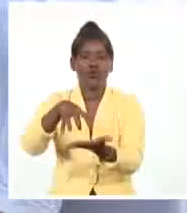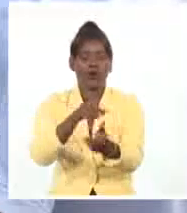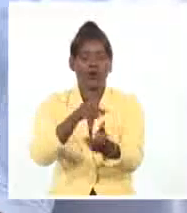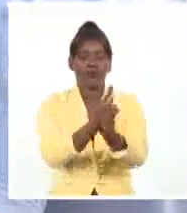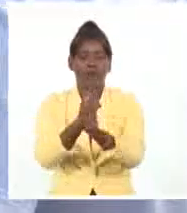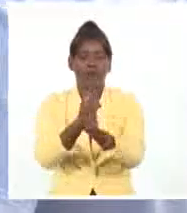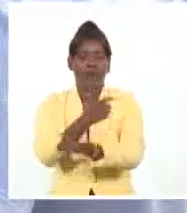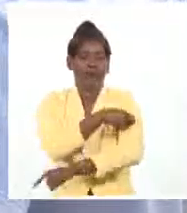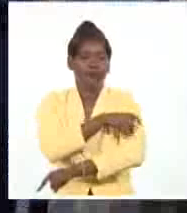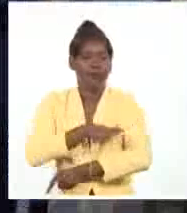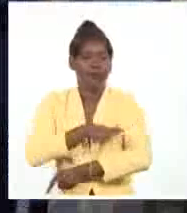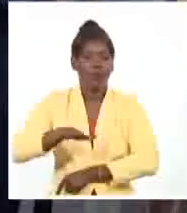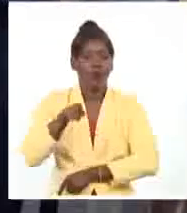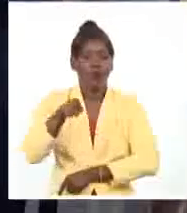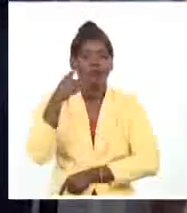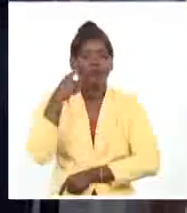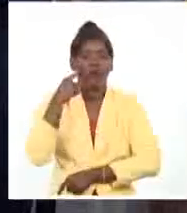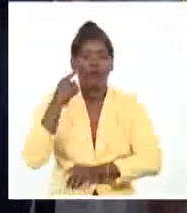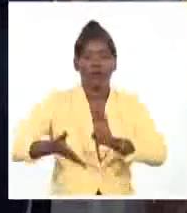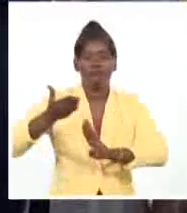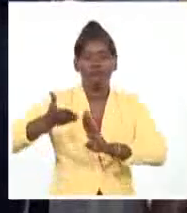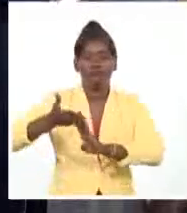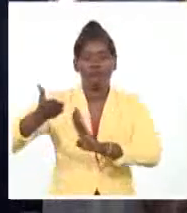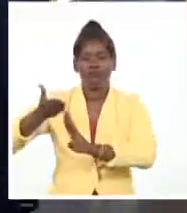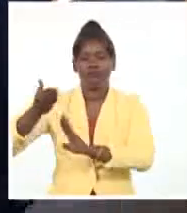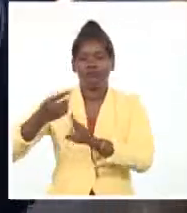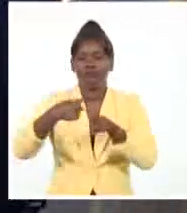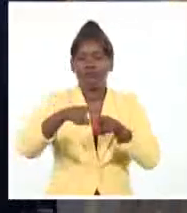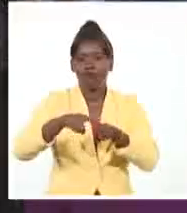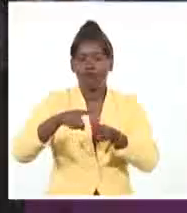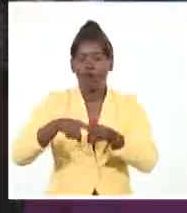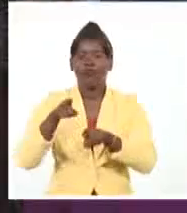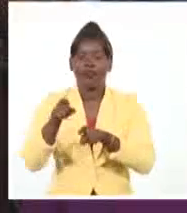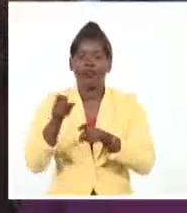participación popular. En la isla, Noel Otaño, Sistema Informativo de la